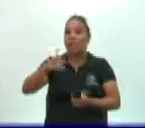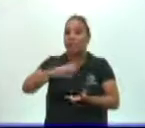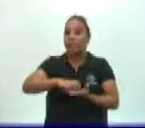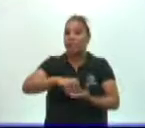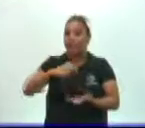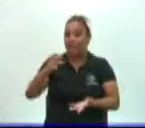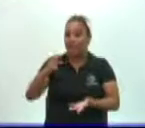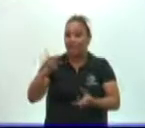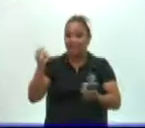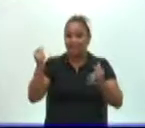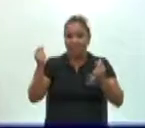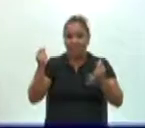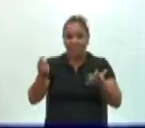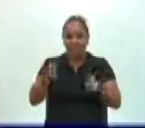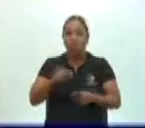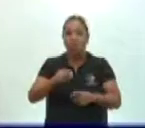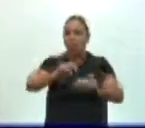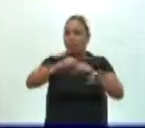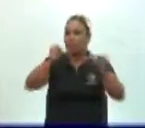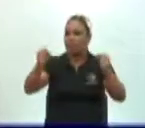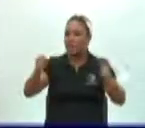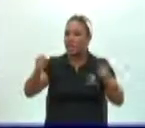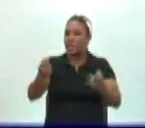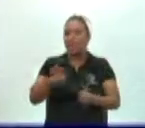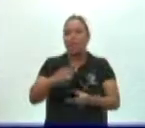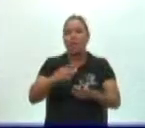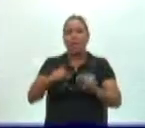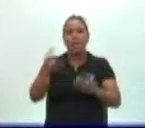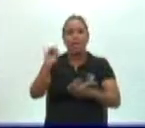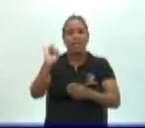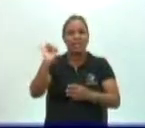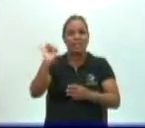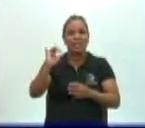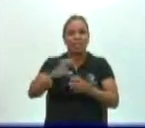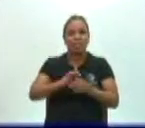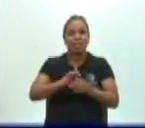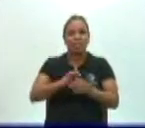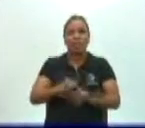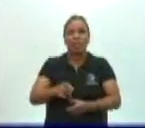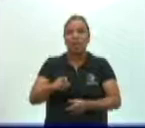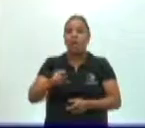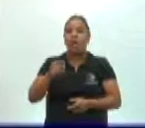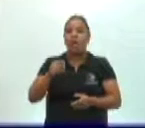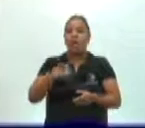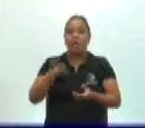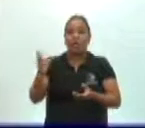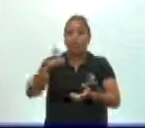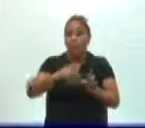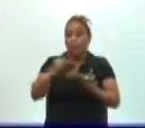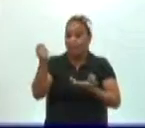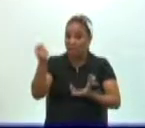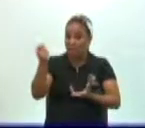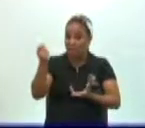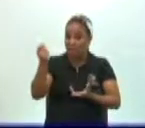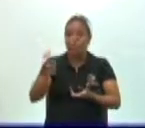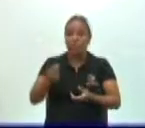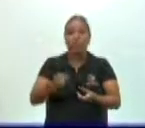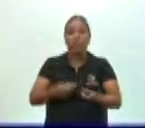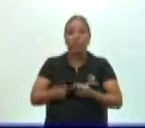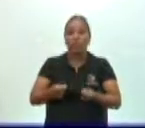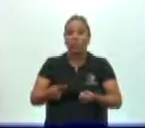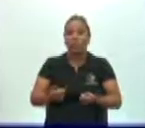como ven en el esquema, en séptimo grado, el capitalismo manufacturero, ese capitalismo mercantil que se va a